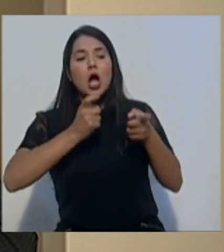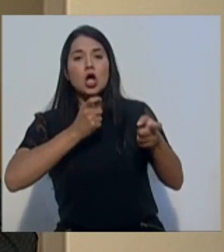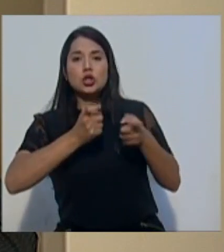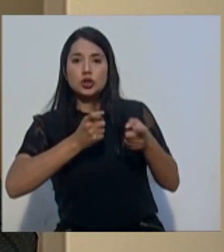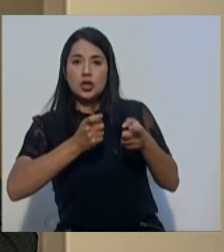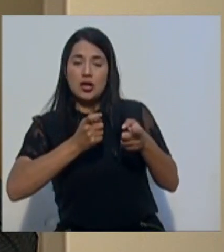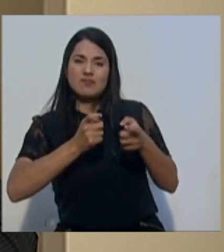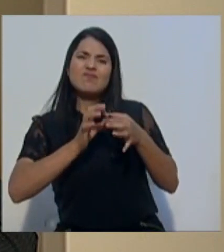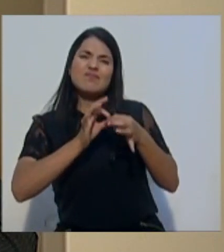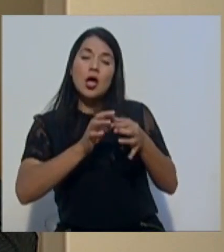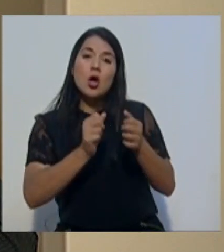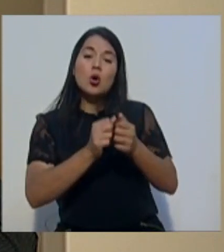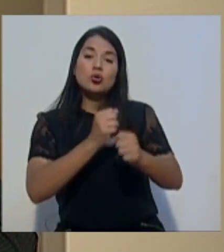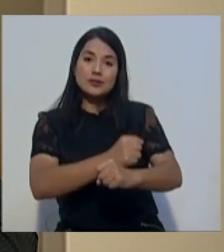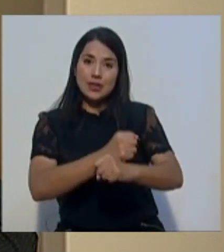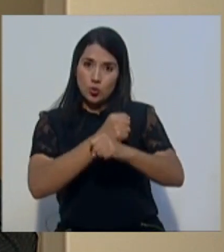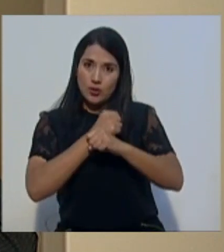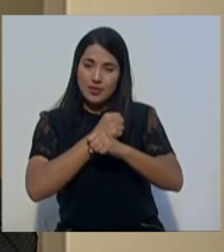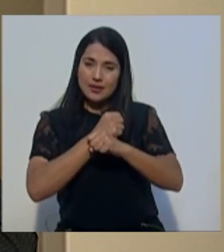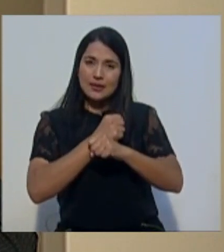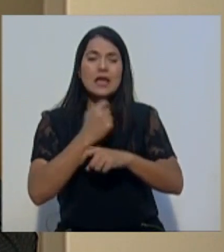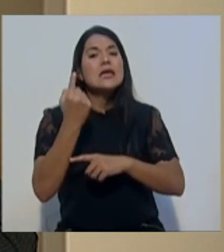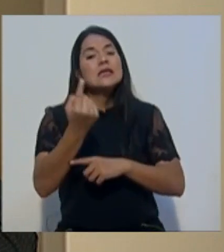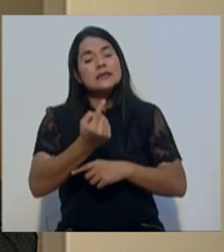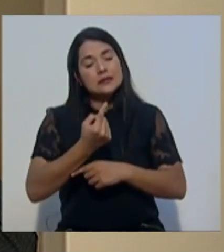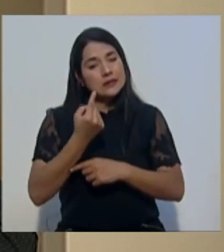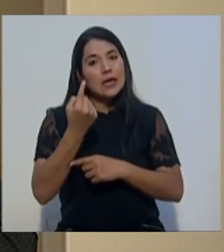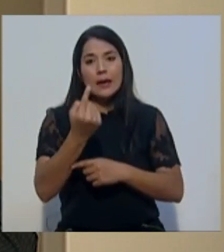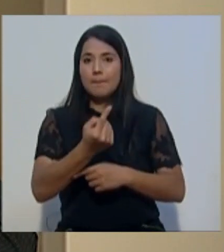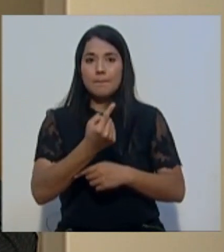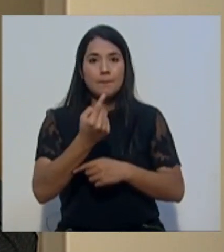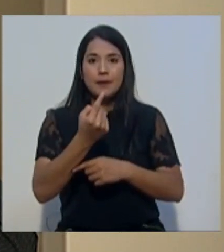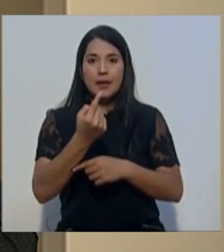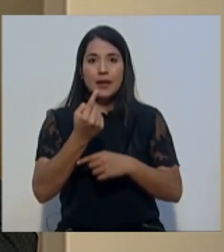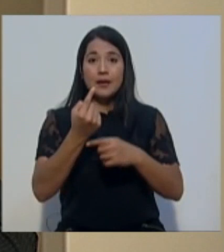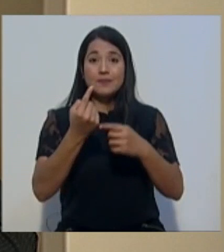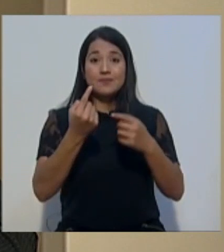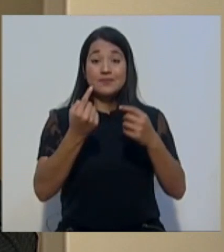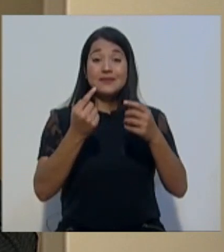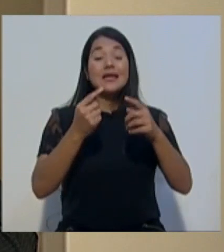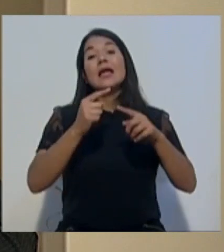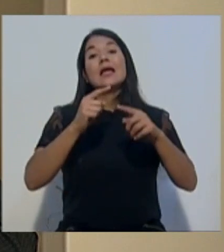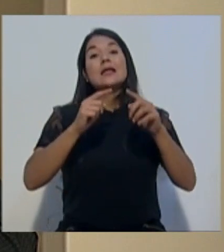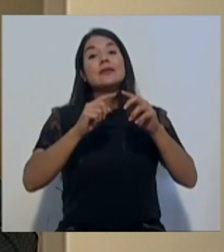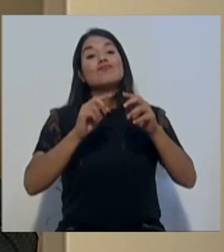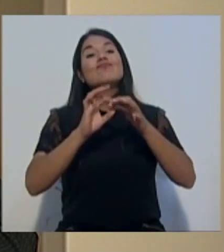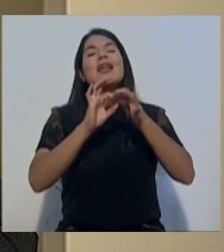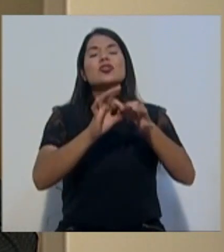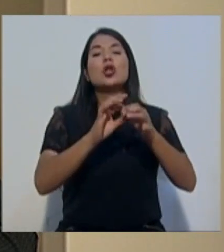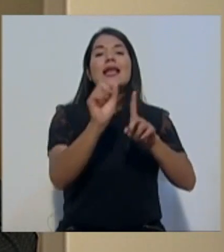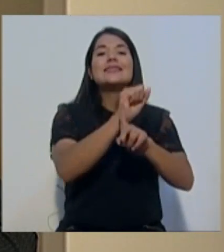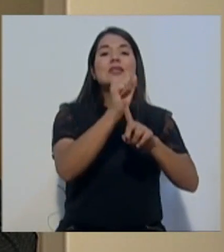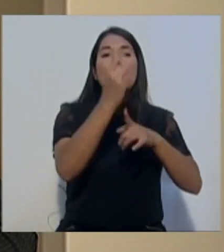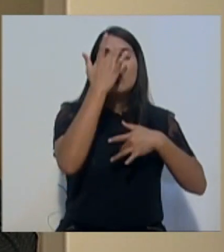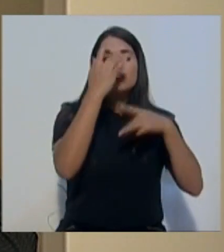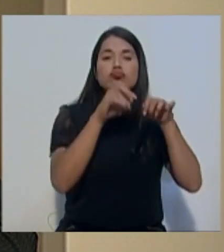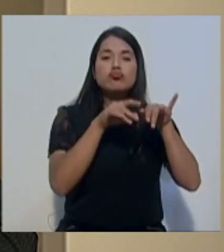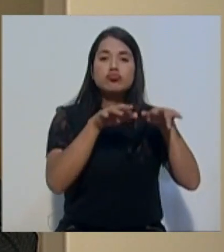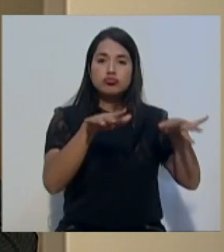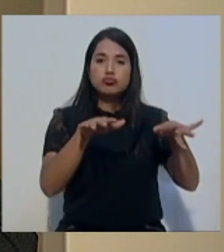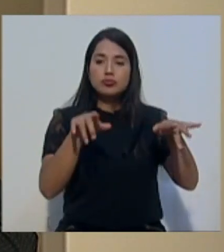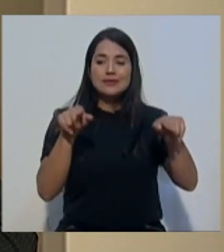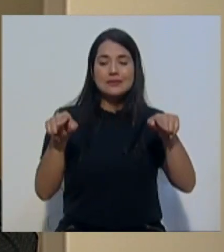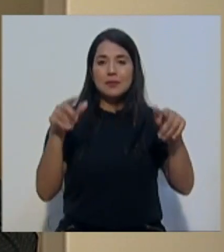seguridad, por supuesto, todo en el marco de los umbrales de la evaluación epidemiológica que de la Sala de Análisis de Situación se hace, pero